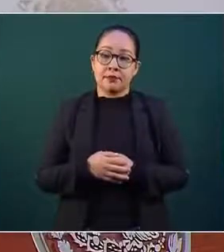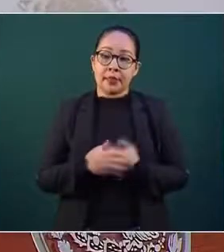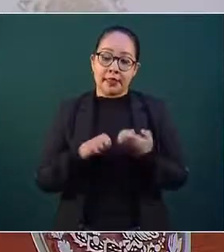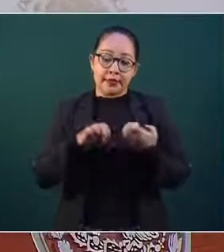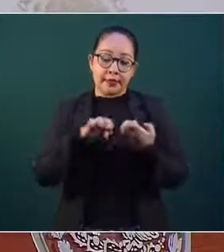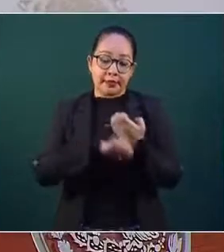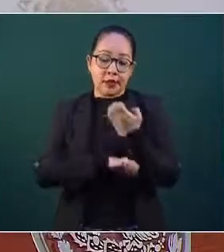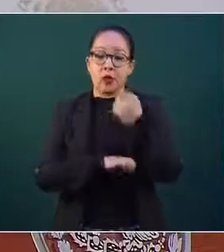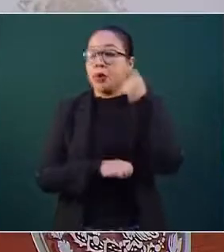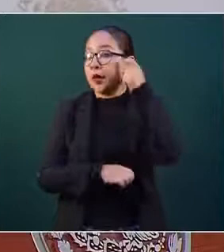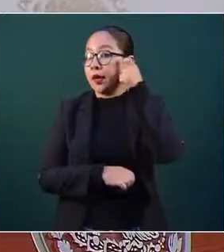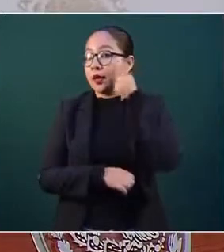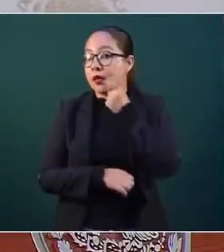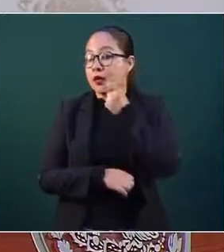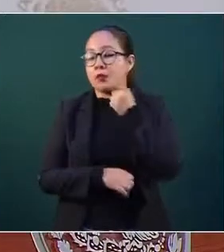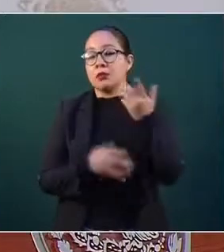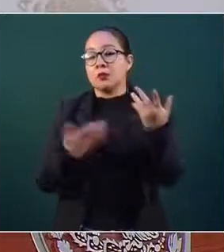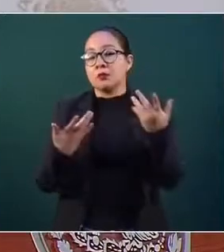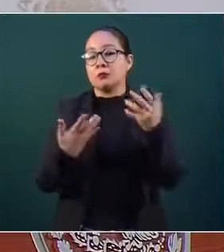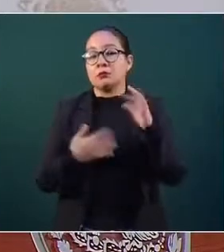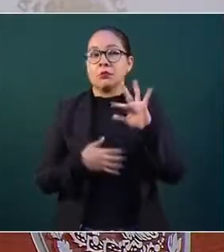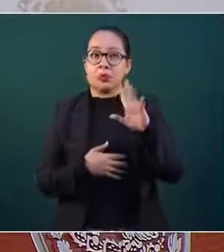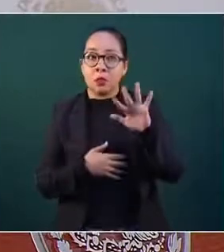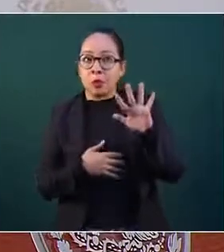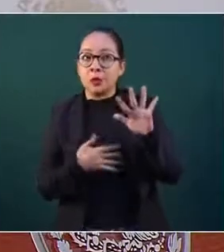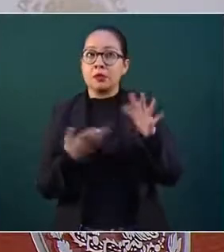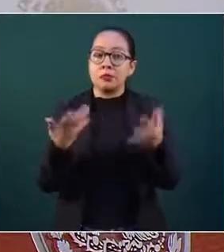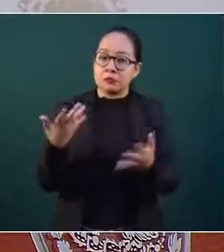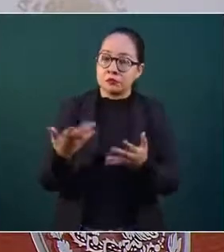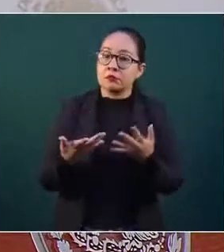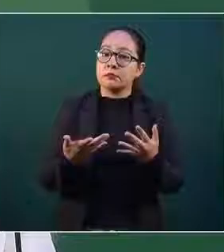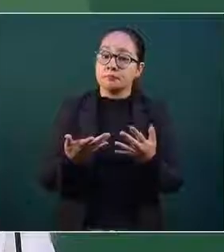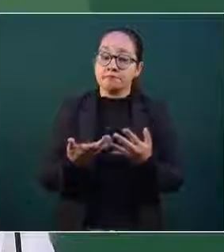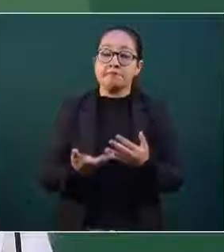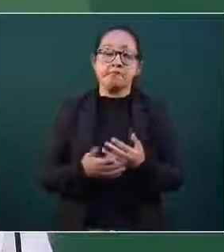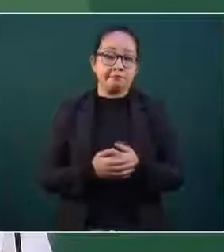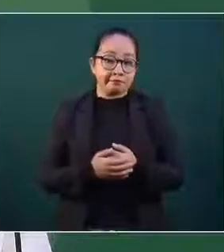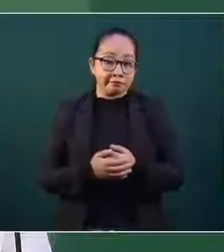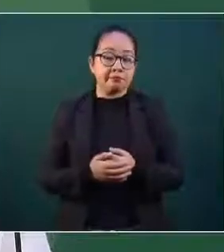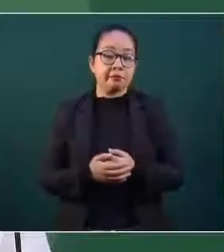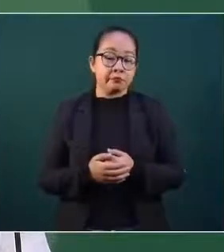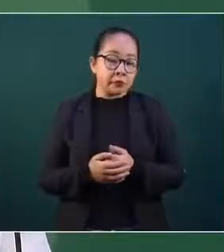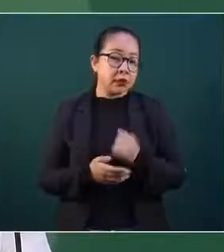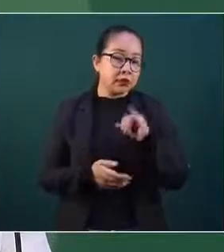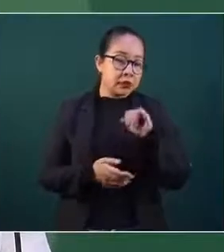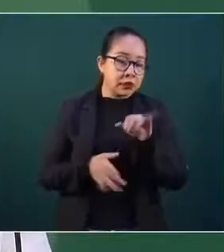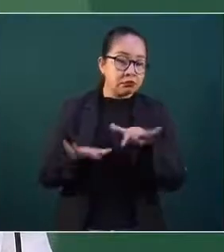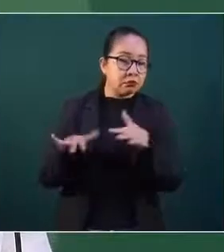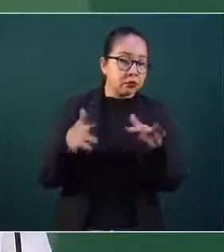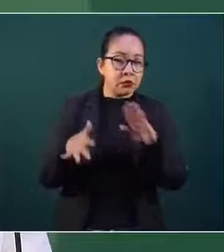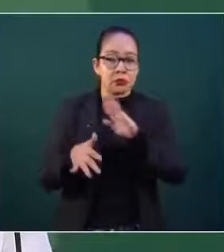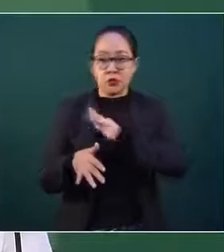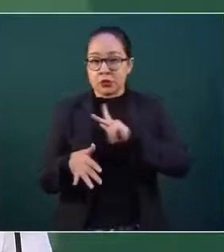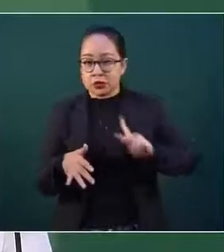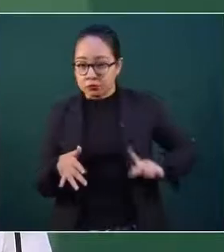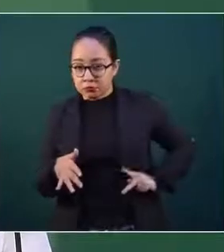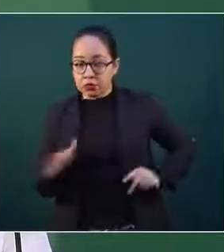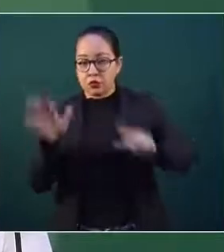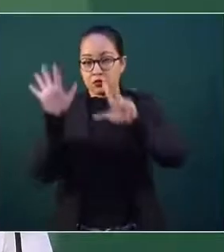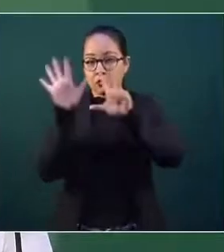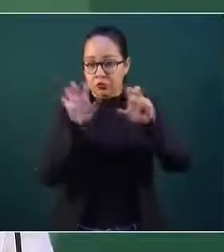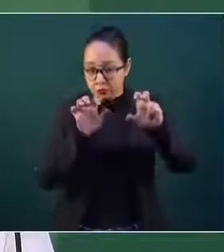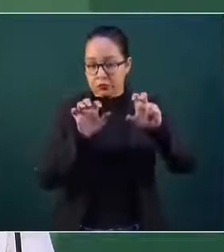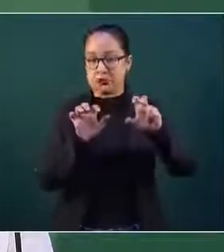Guerrero 50, entonces sí van a ser como 800